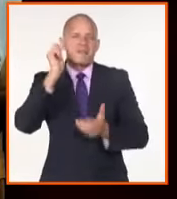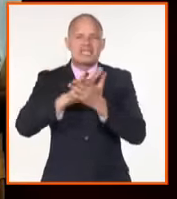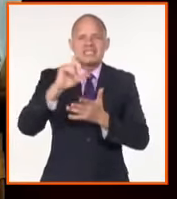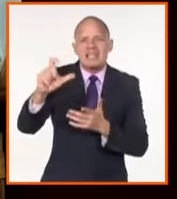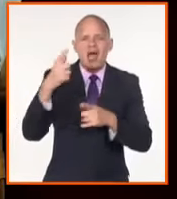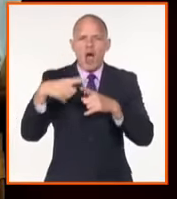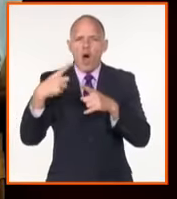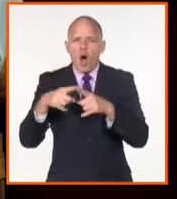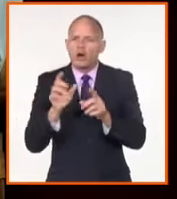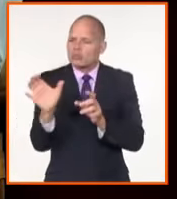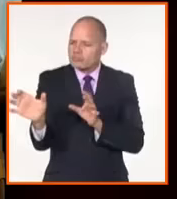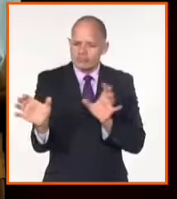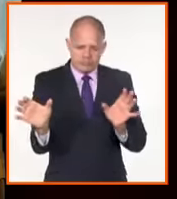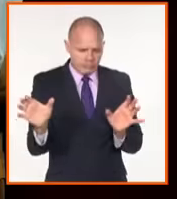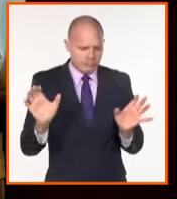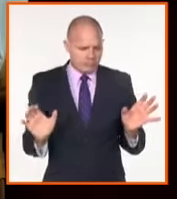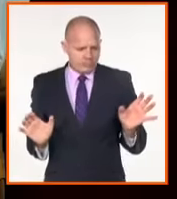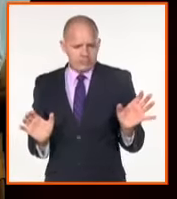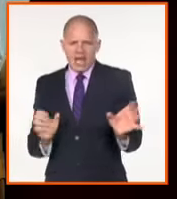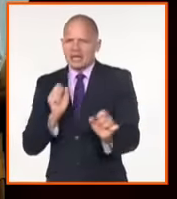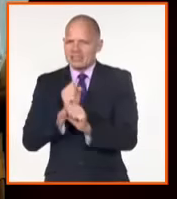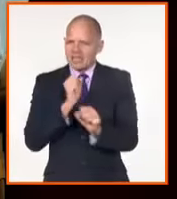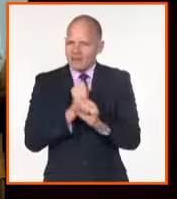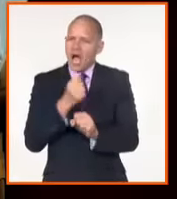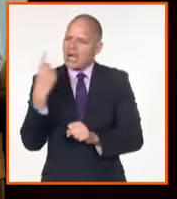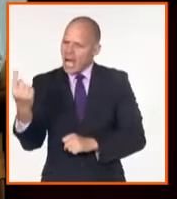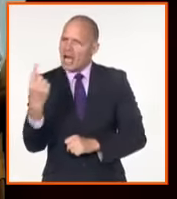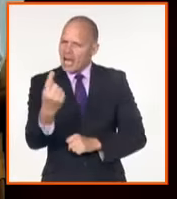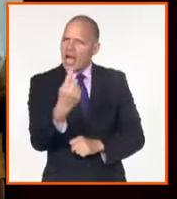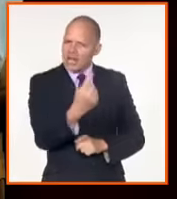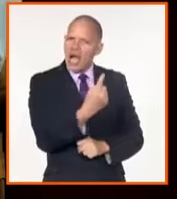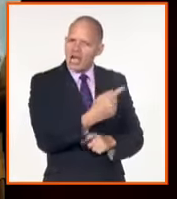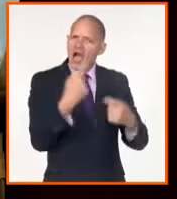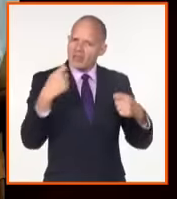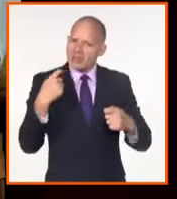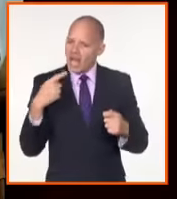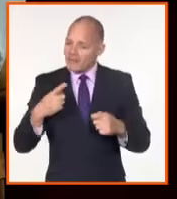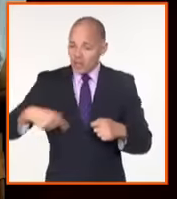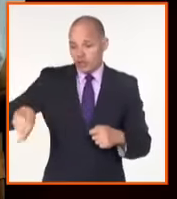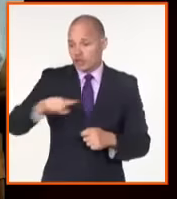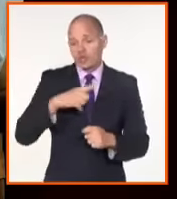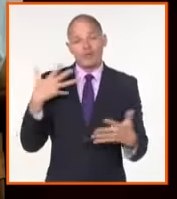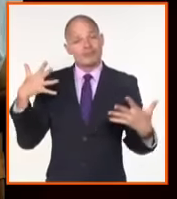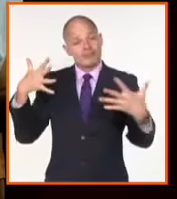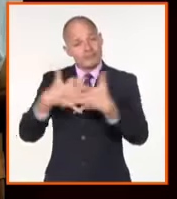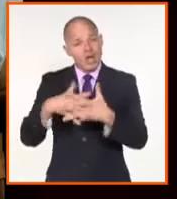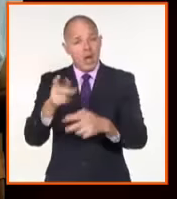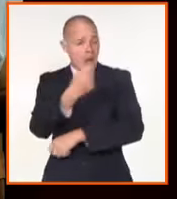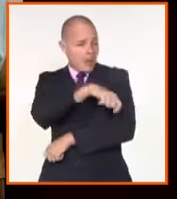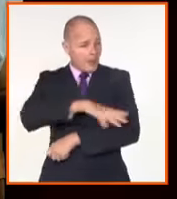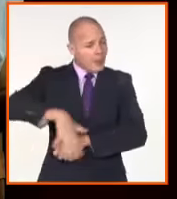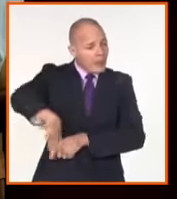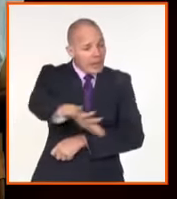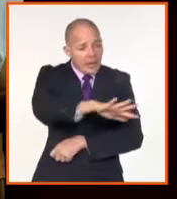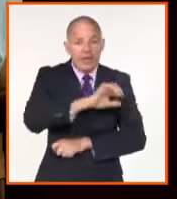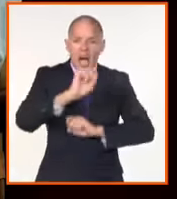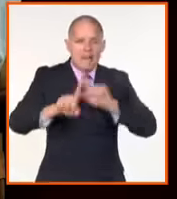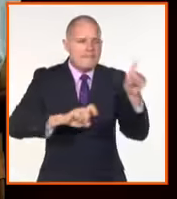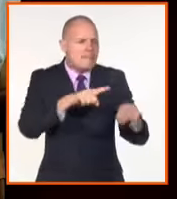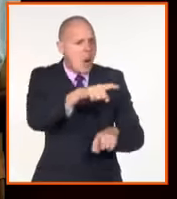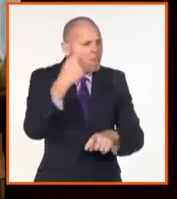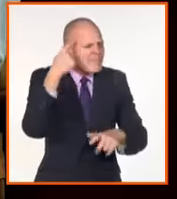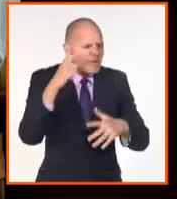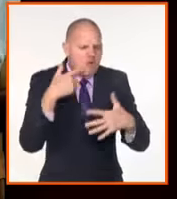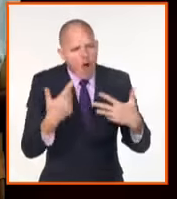una vinculación con el pueblo, con nuestra gente, tremenda. Tiene que haber un debate constante con la población, seguir